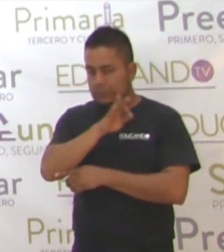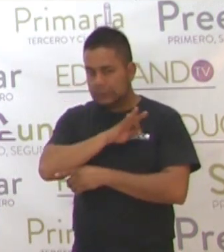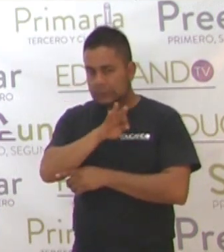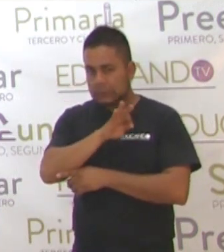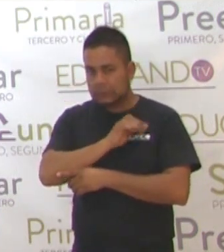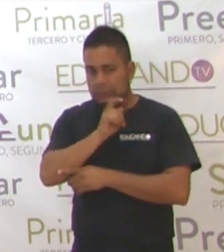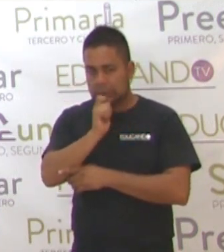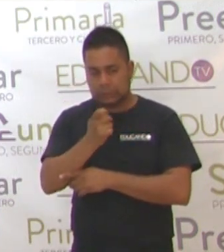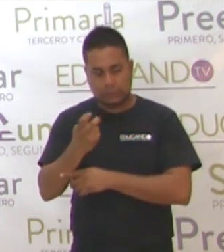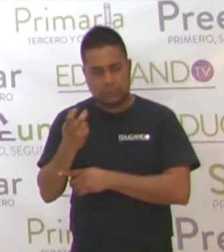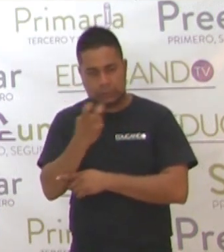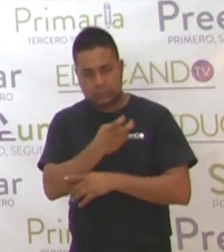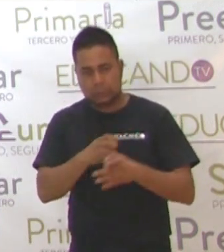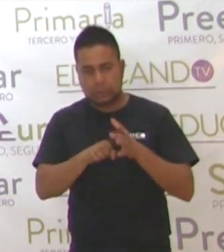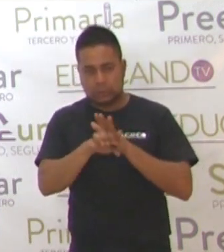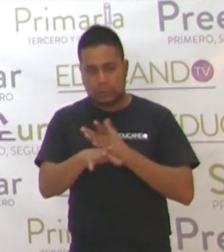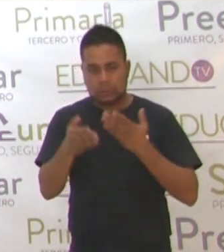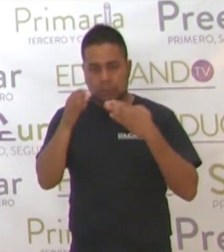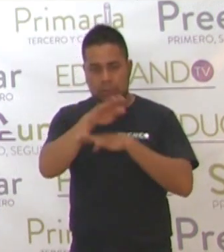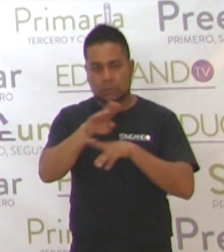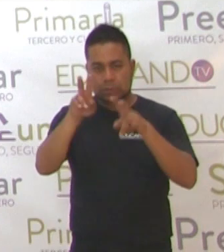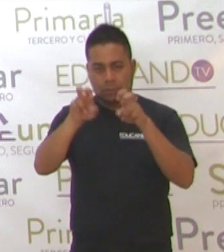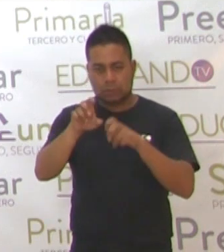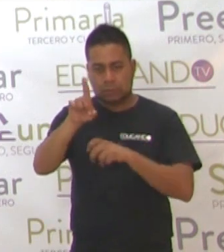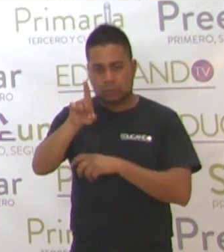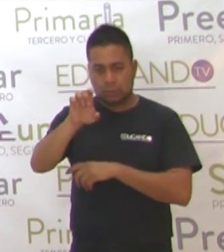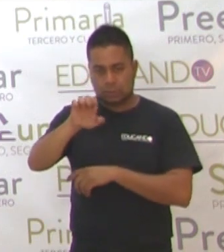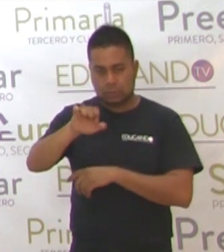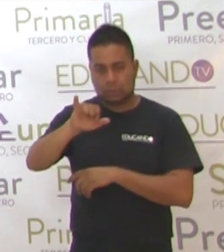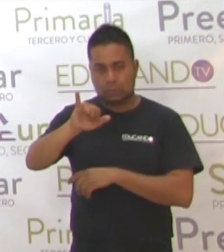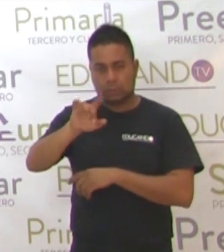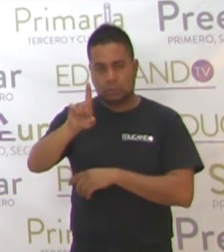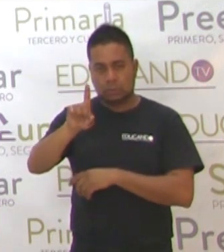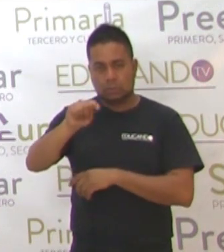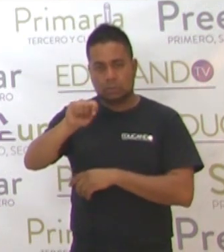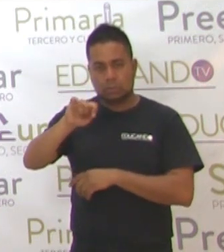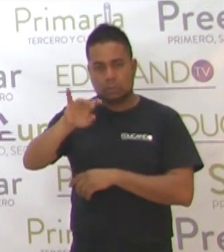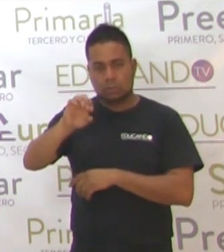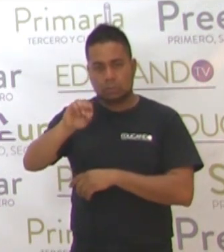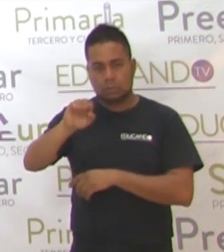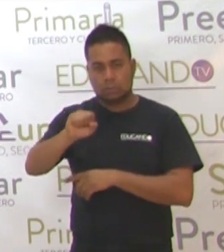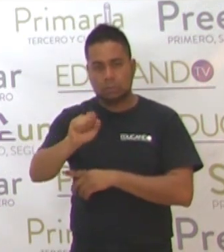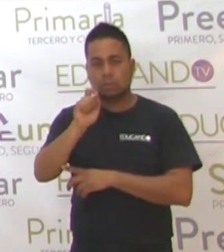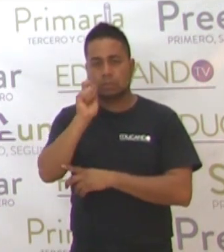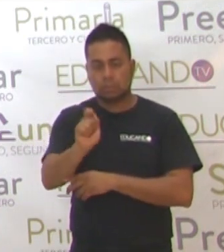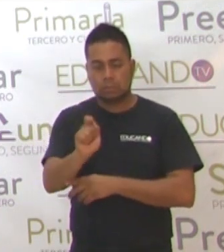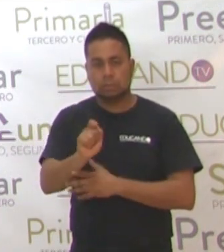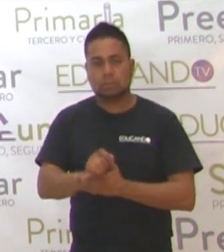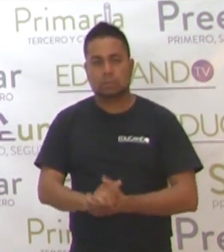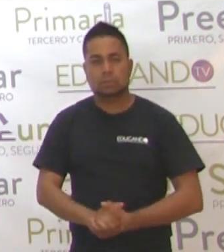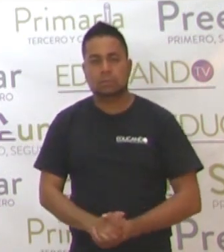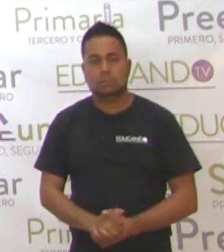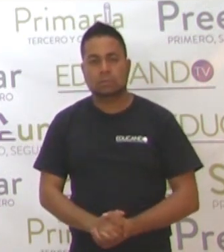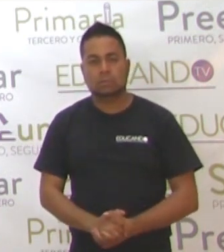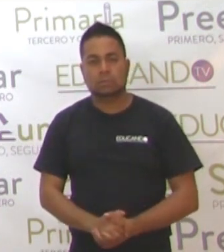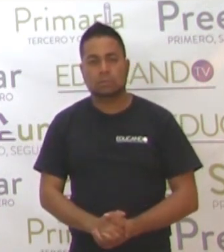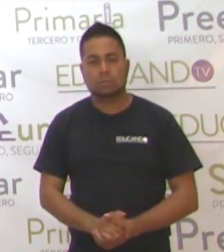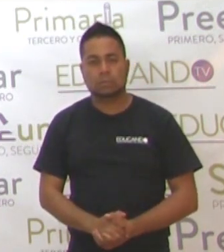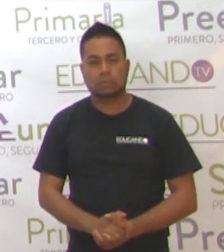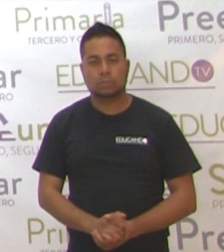esta parte de los dípticos también son conocidos con el nombre